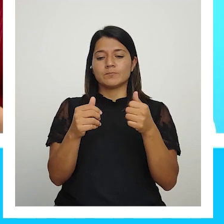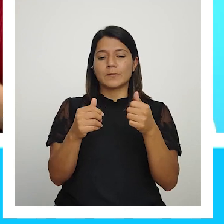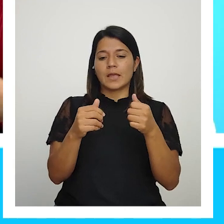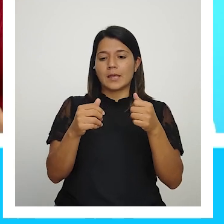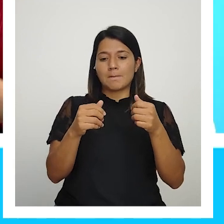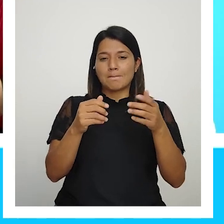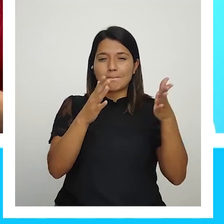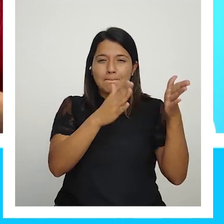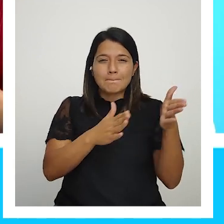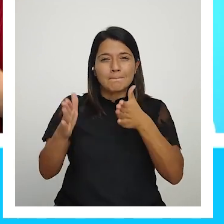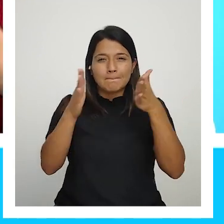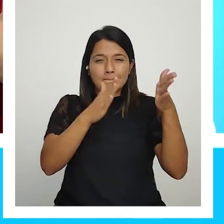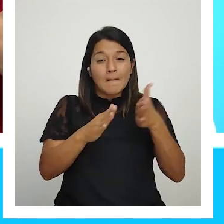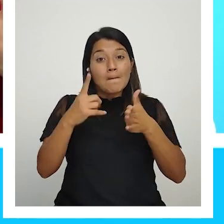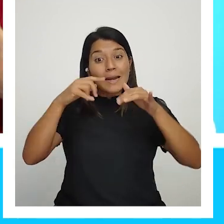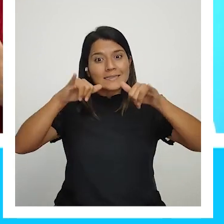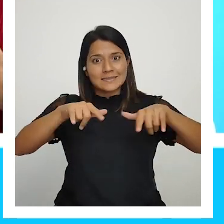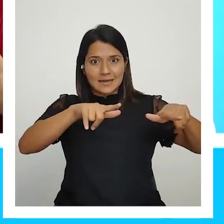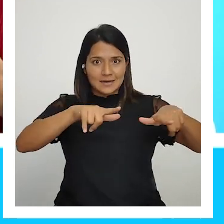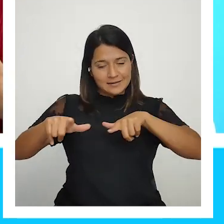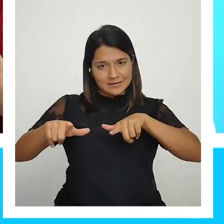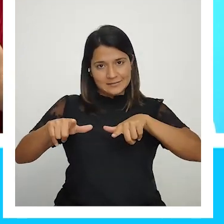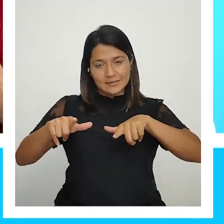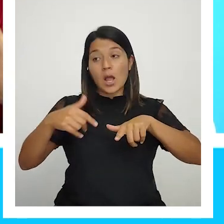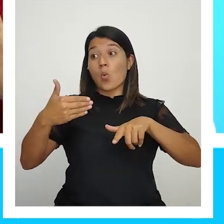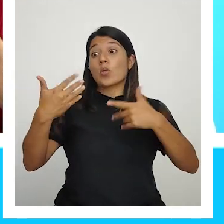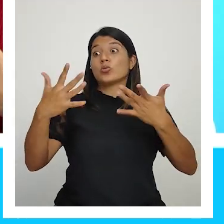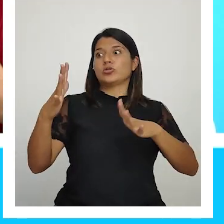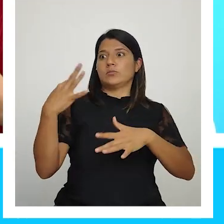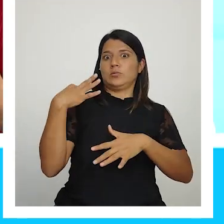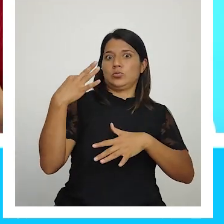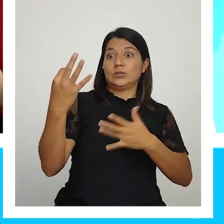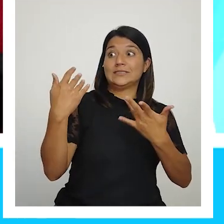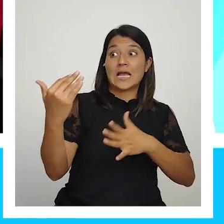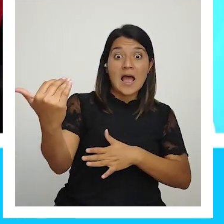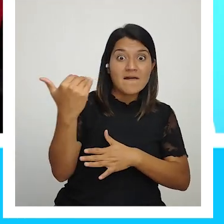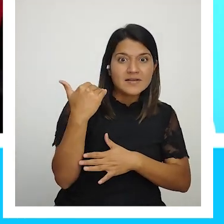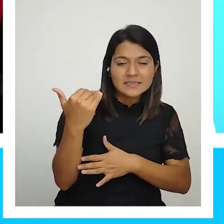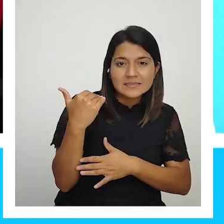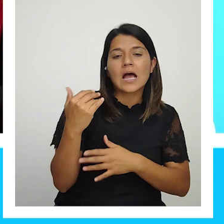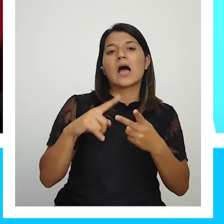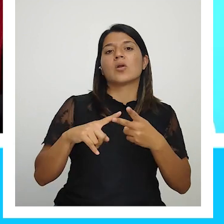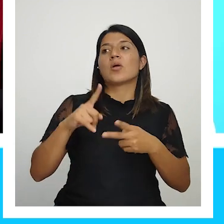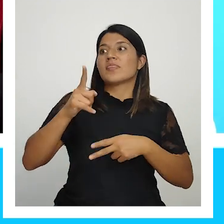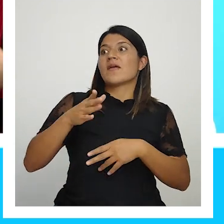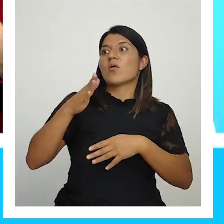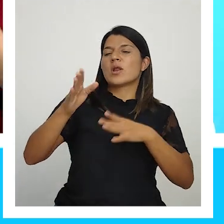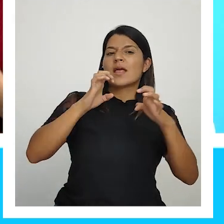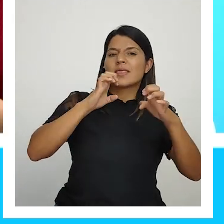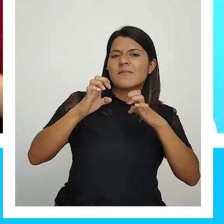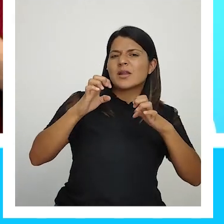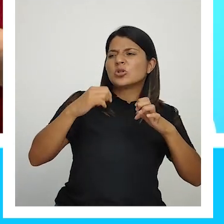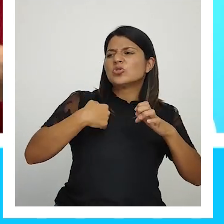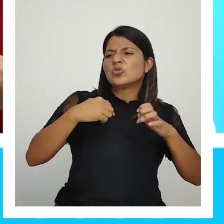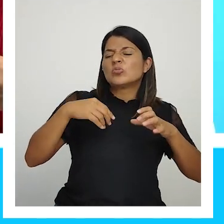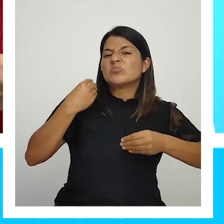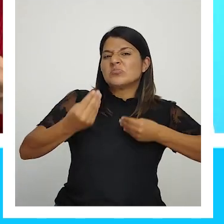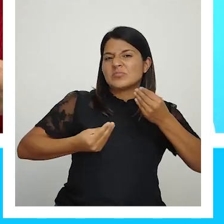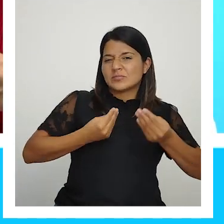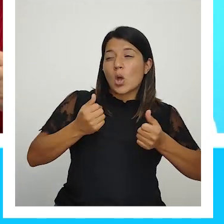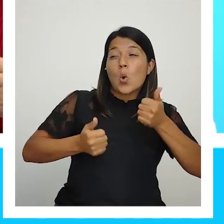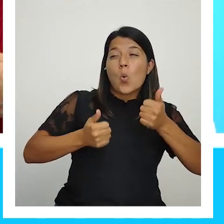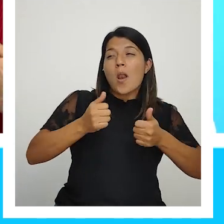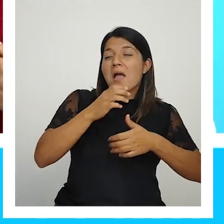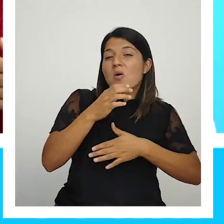persona para este proceso. Bueno, ya una vez que yo fui electa, me avisaron, ¿hay alguna entrevista? ¿Cómo debo desempeñarme? ¿Cuáles son esos tips